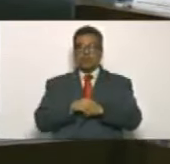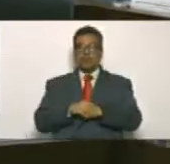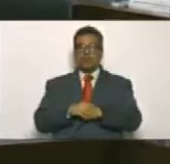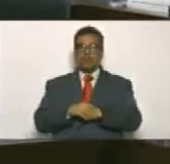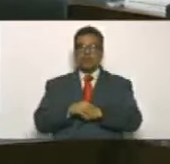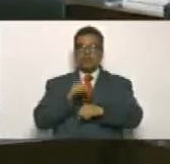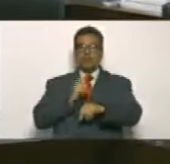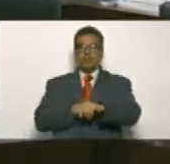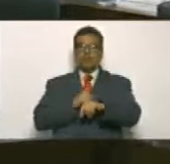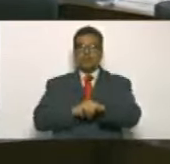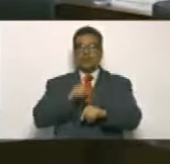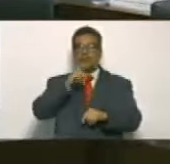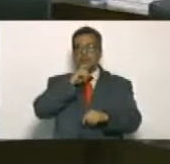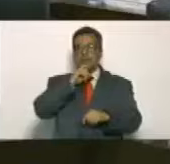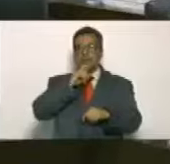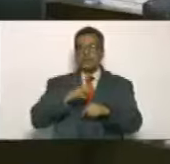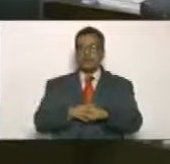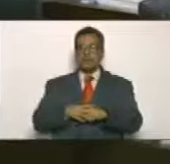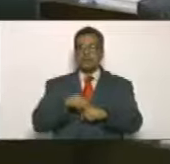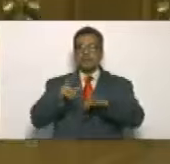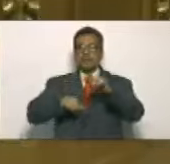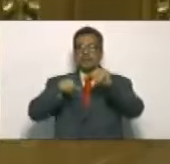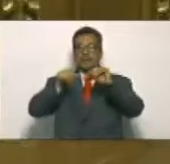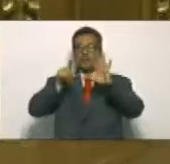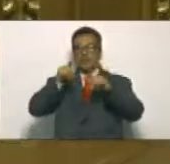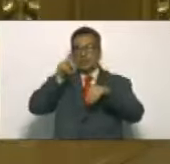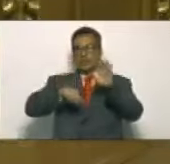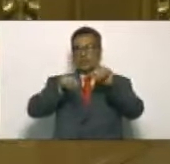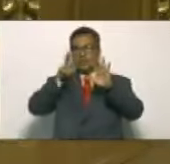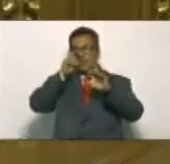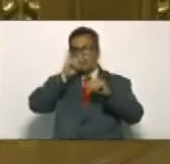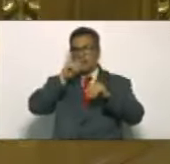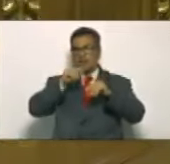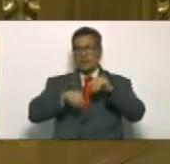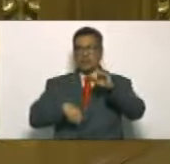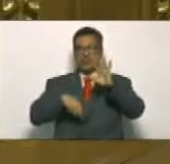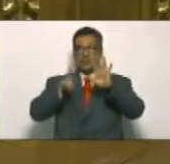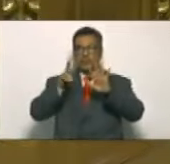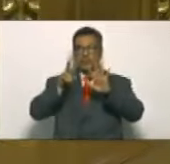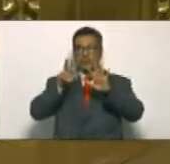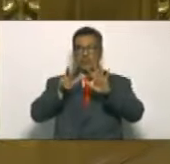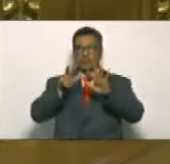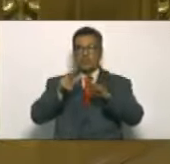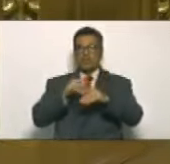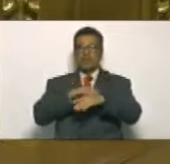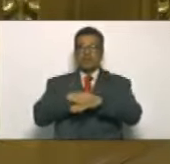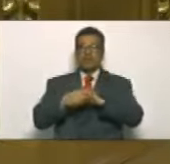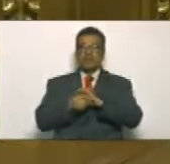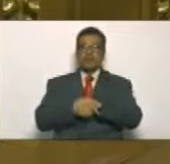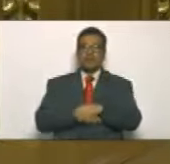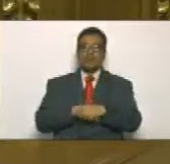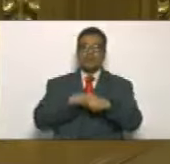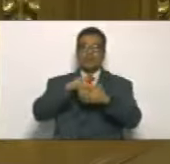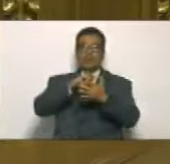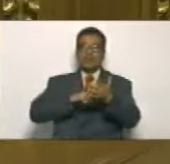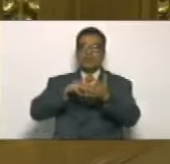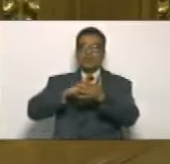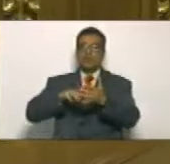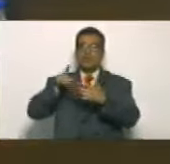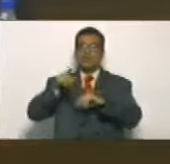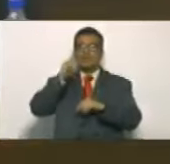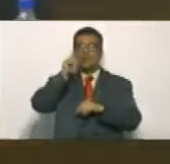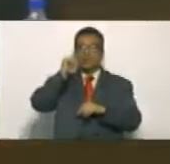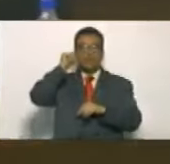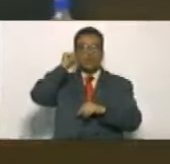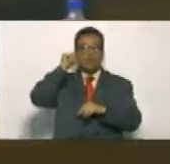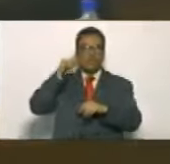de situación crítica, 16, 17, 18, son las manos de los campesinos y